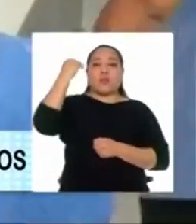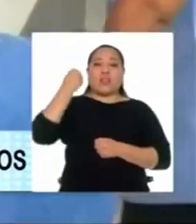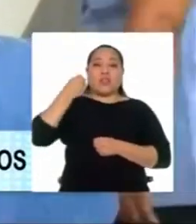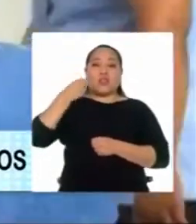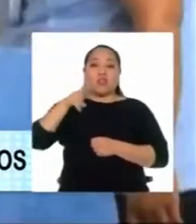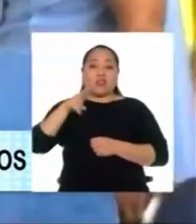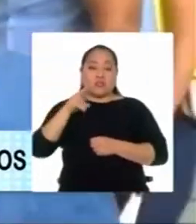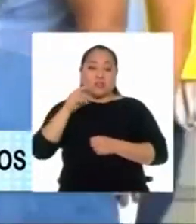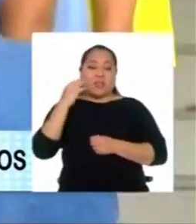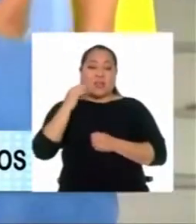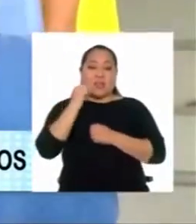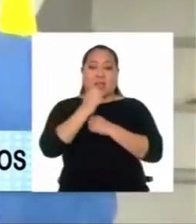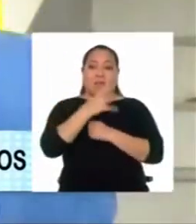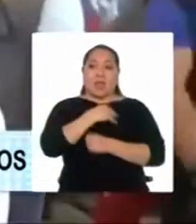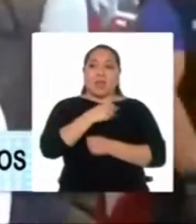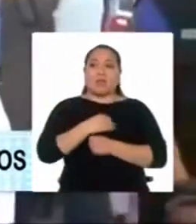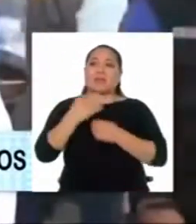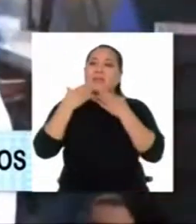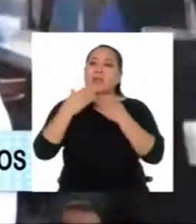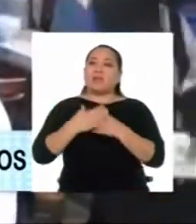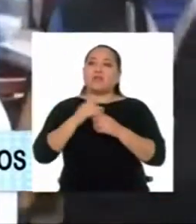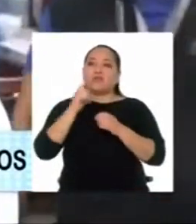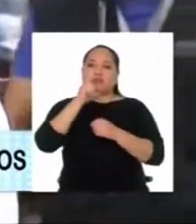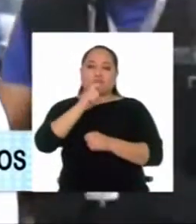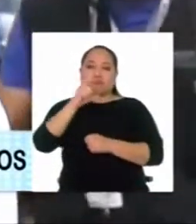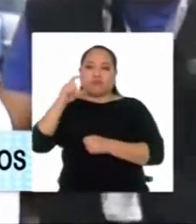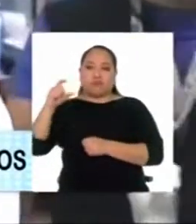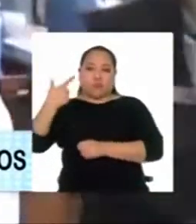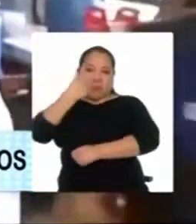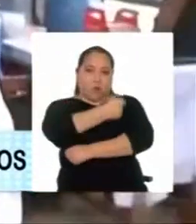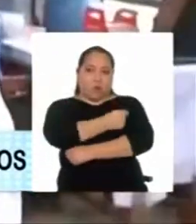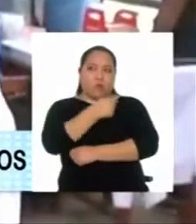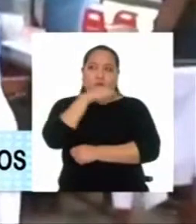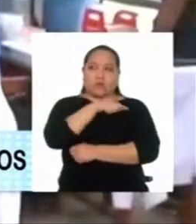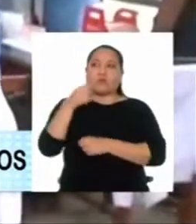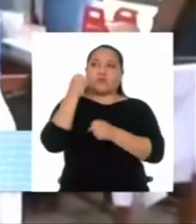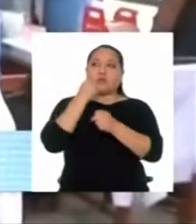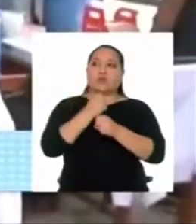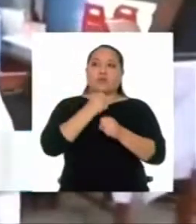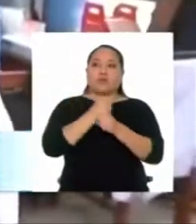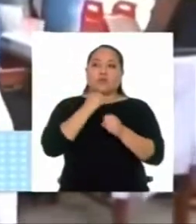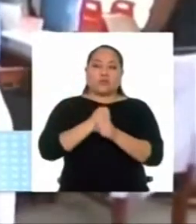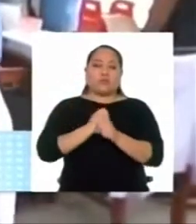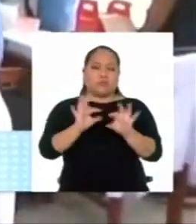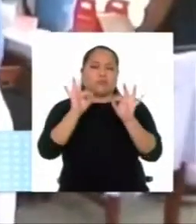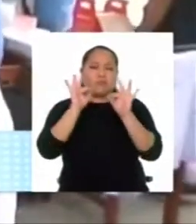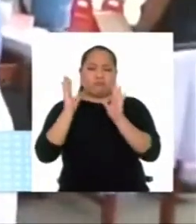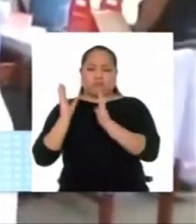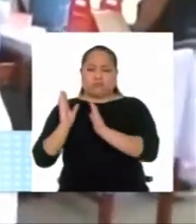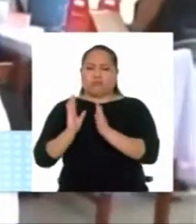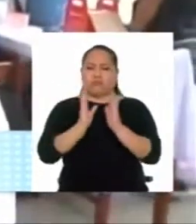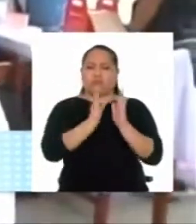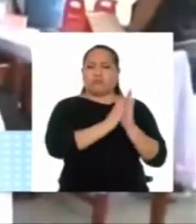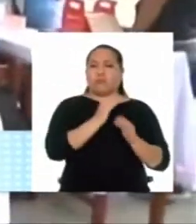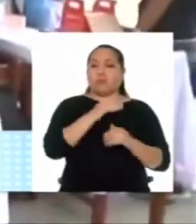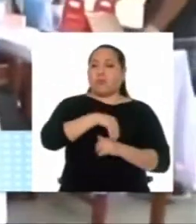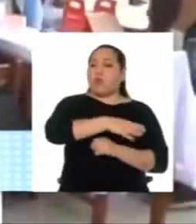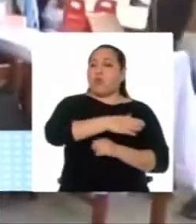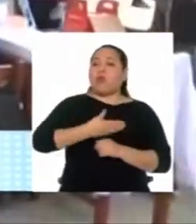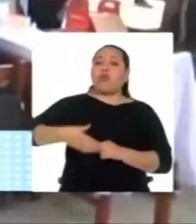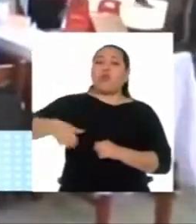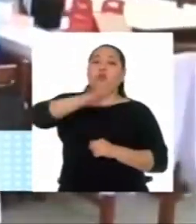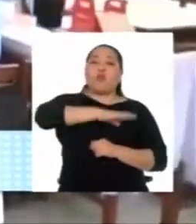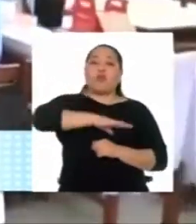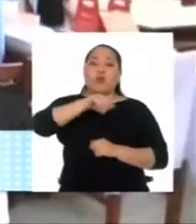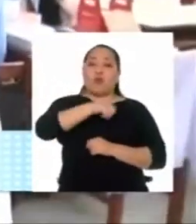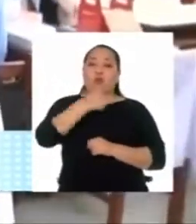12 años. Gracias al stock adecuado de vacuna que tenemos y a un trabajo muy coordinado con el resto